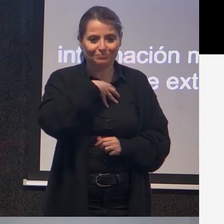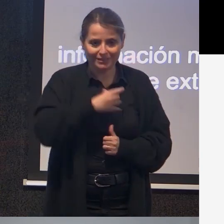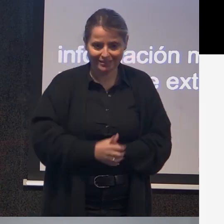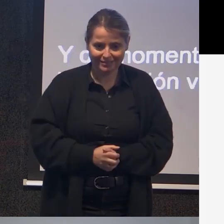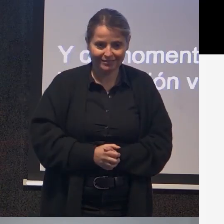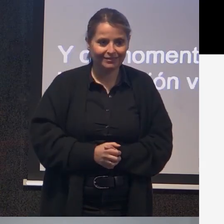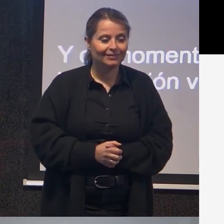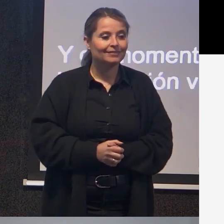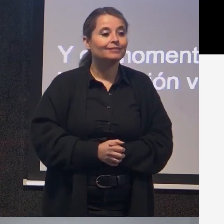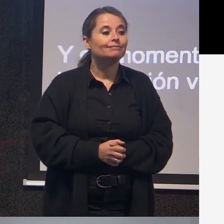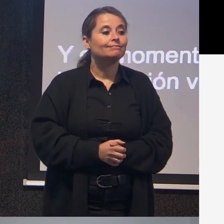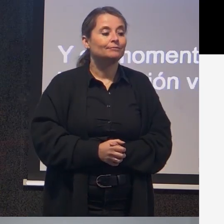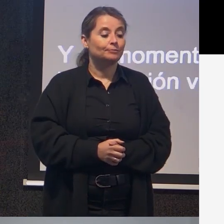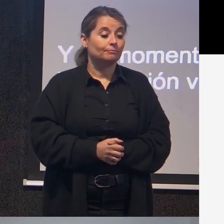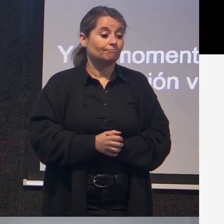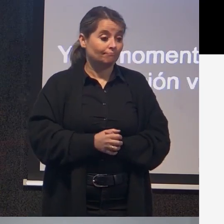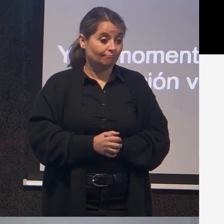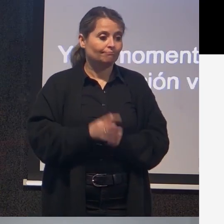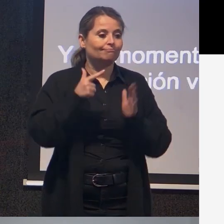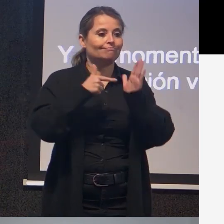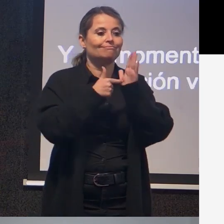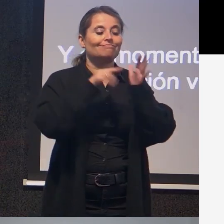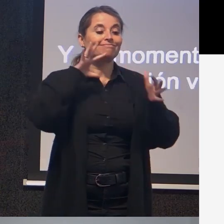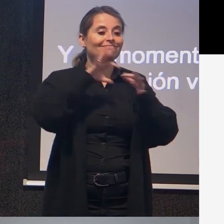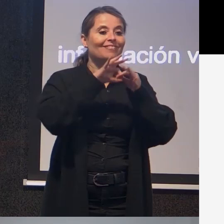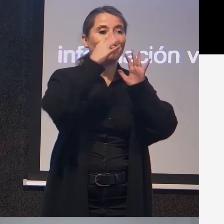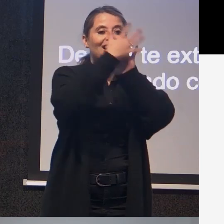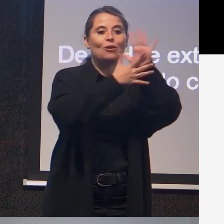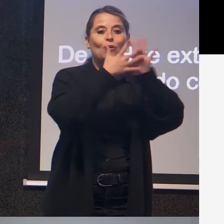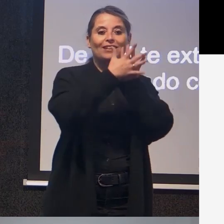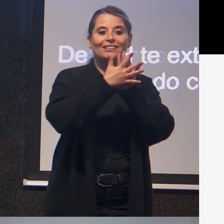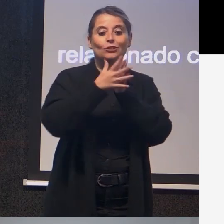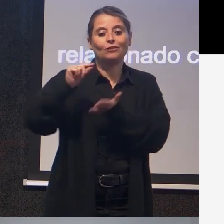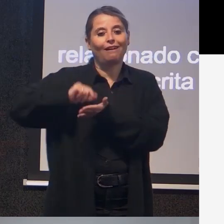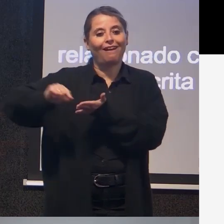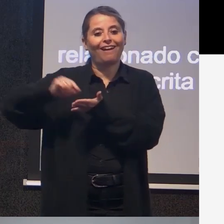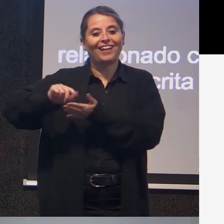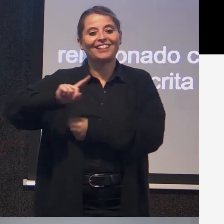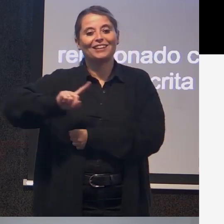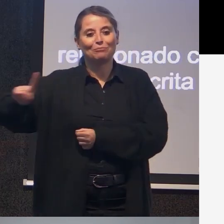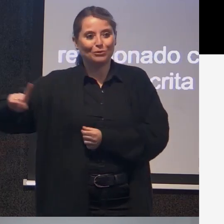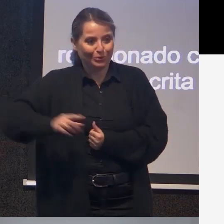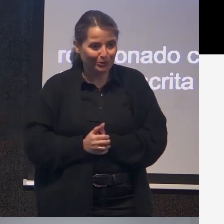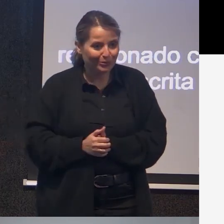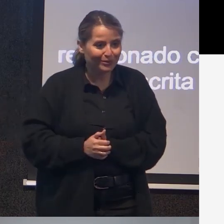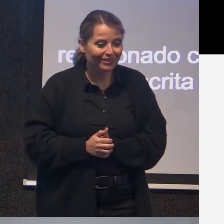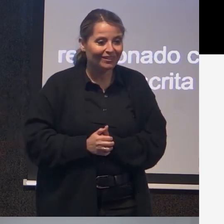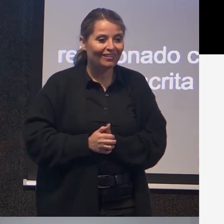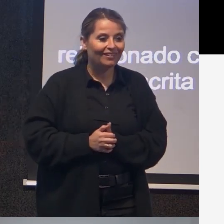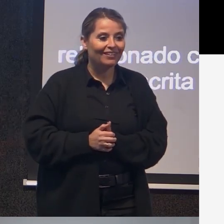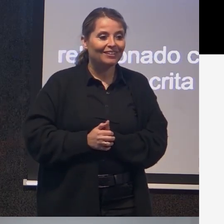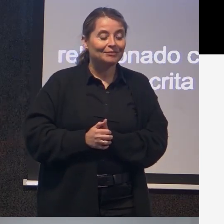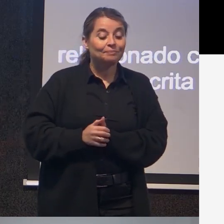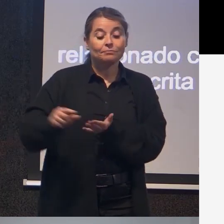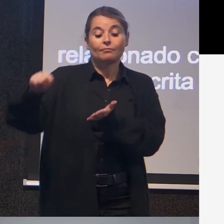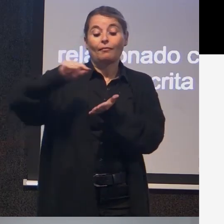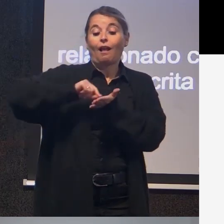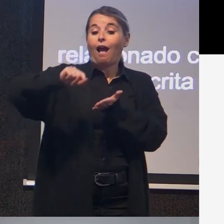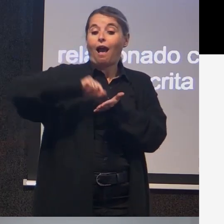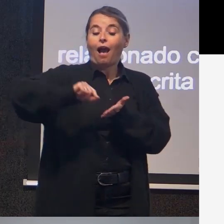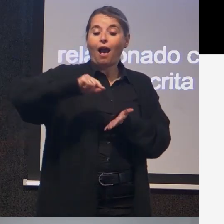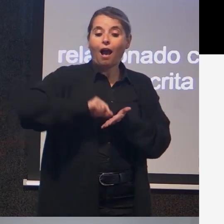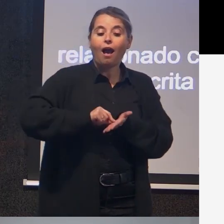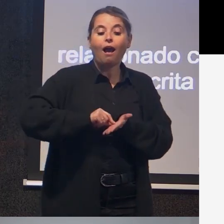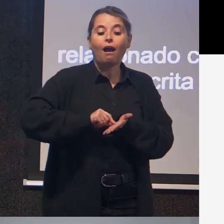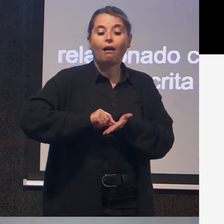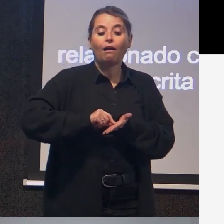Y relacionado con eso, las lenguas de signos no tienen una forma escrita. Y la forma escrita te da un formato